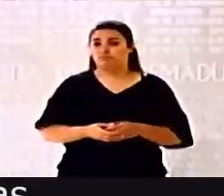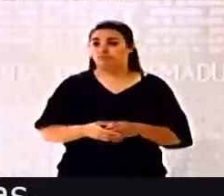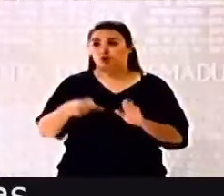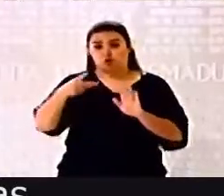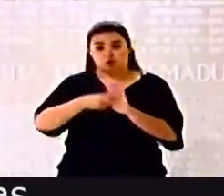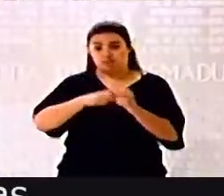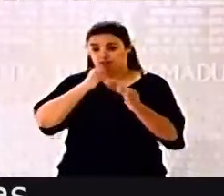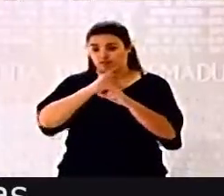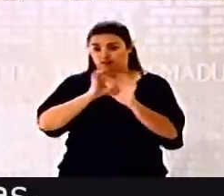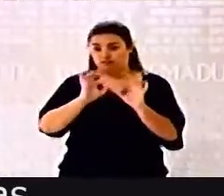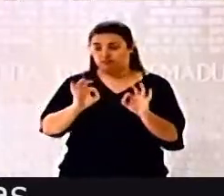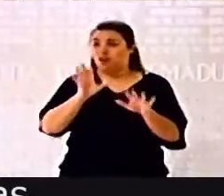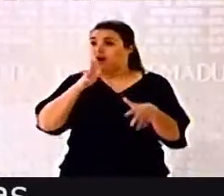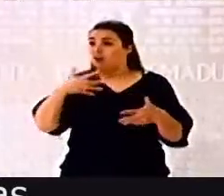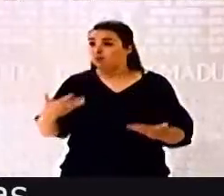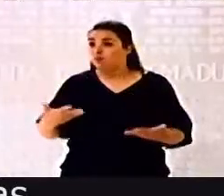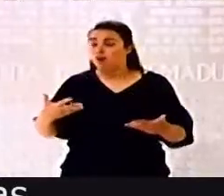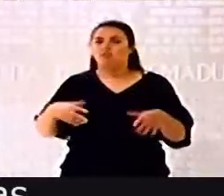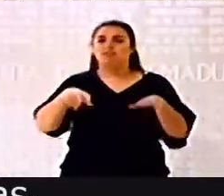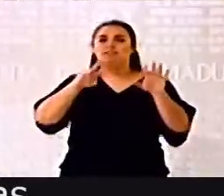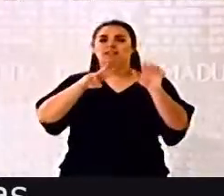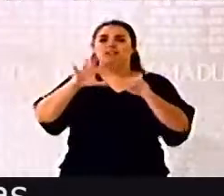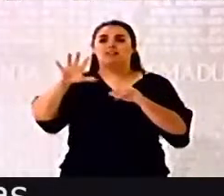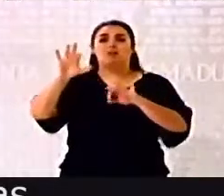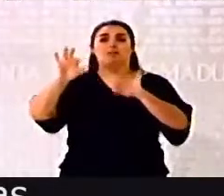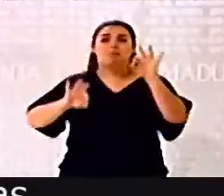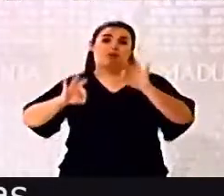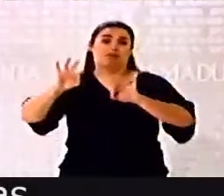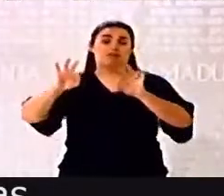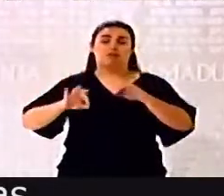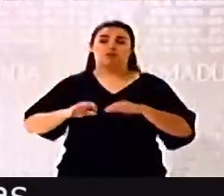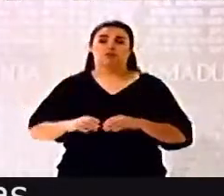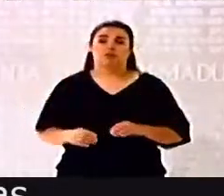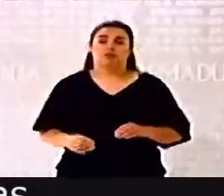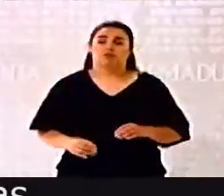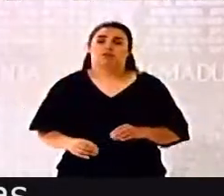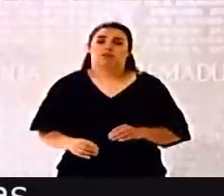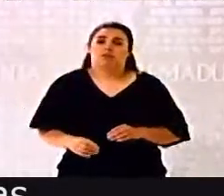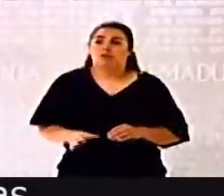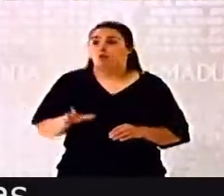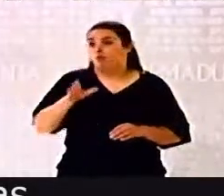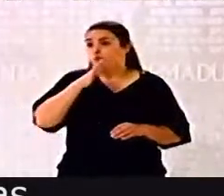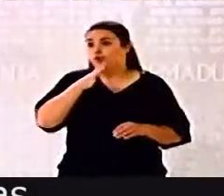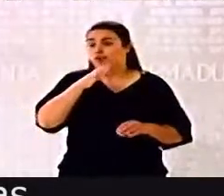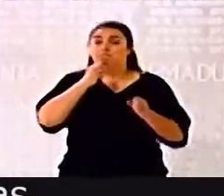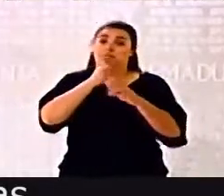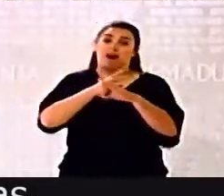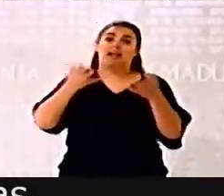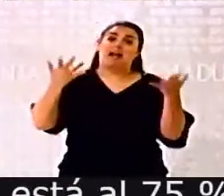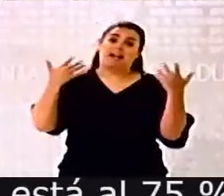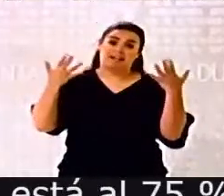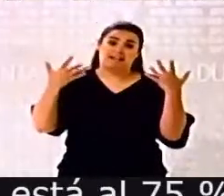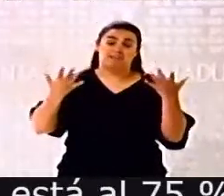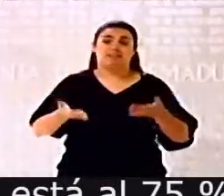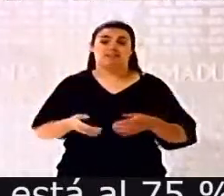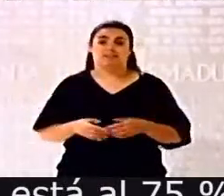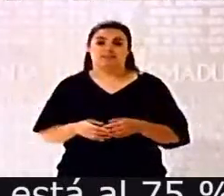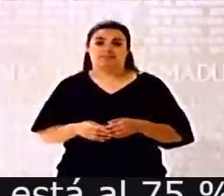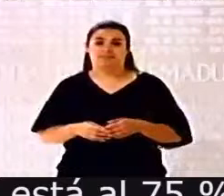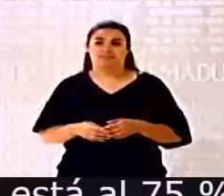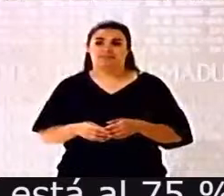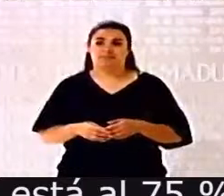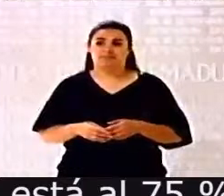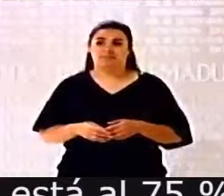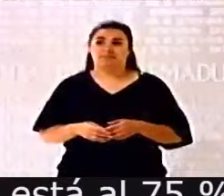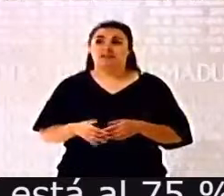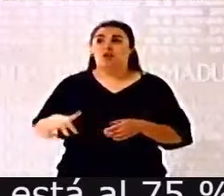de bares, que en este momento está al 75%, porque serán bares al aire libre. Y